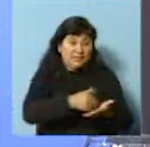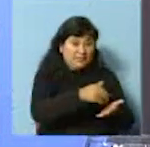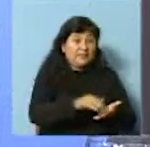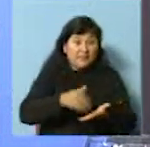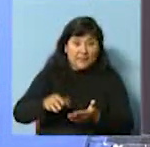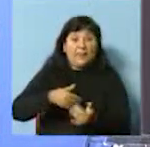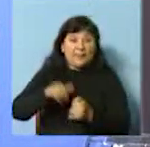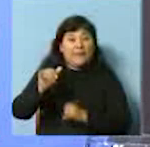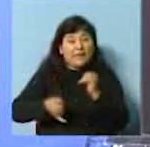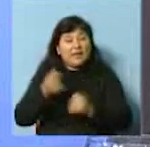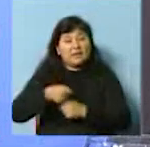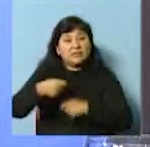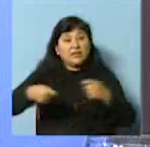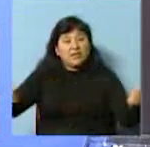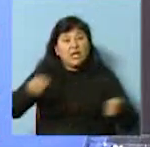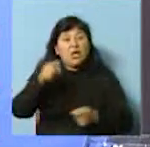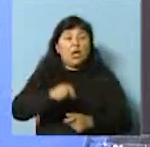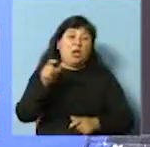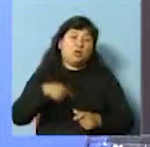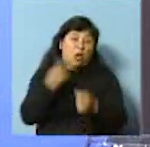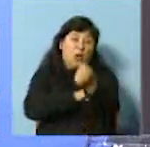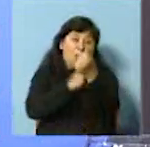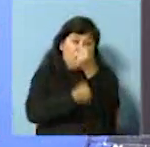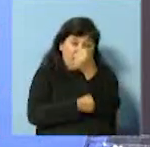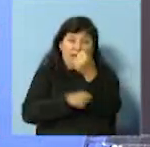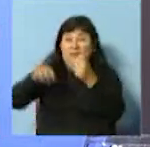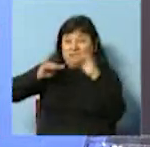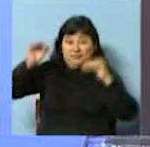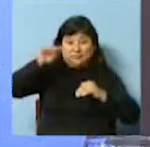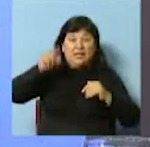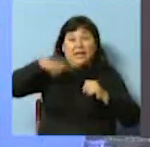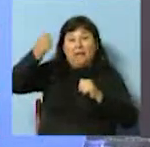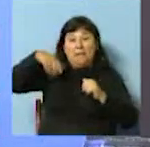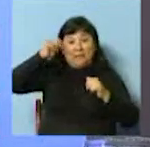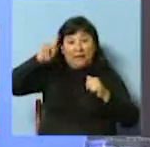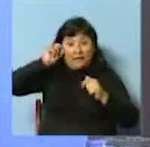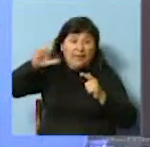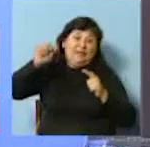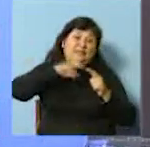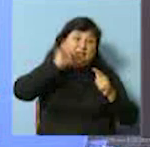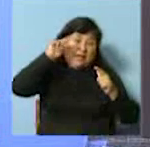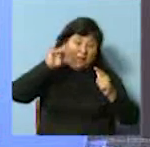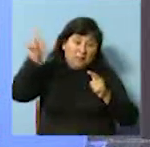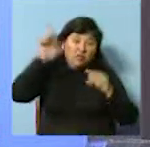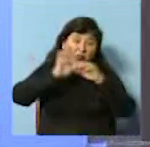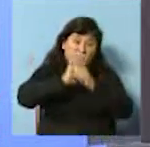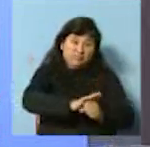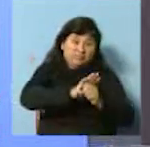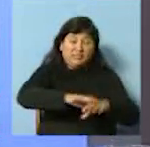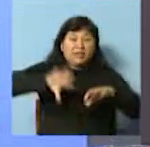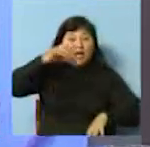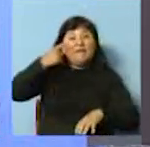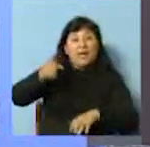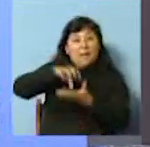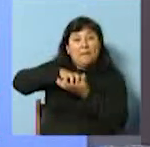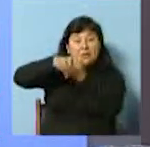fondo monetario internacional por los grandes poderes económicos de donald tan alta angela merkel pero bueno vos ves como las multinacionales hoy a